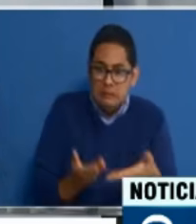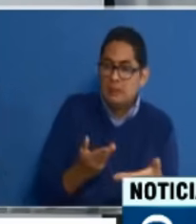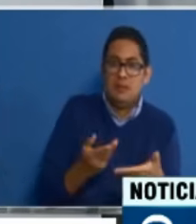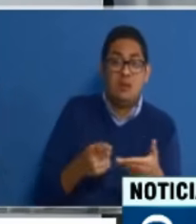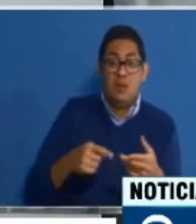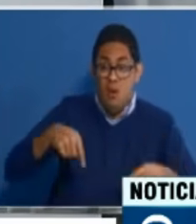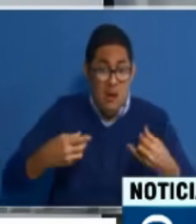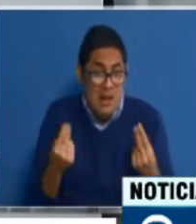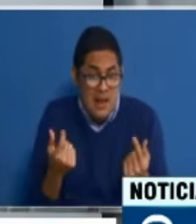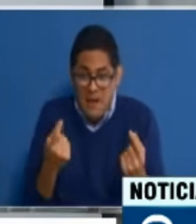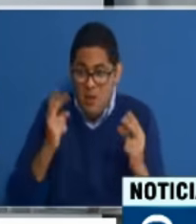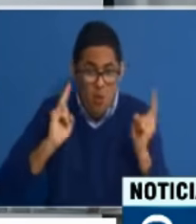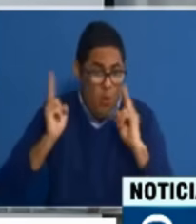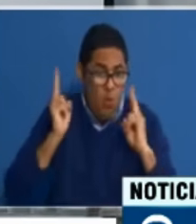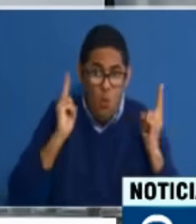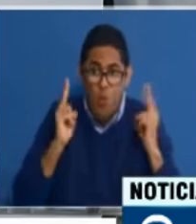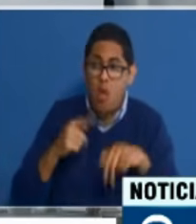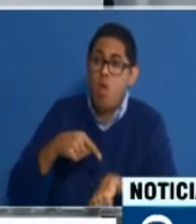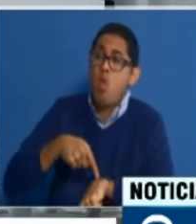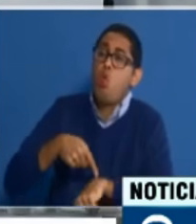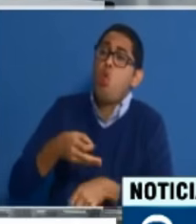ese balance, esa urgencia